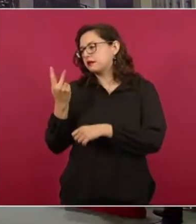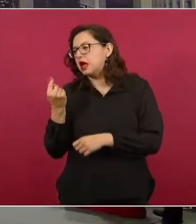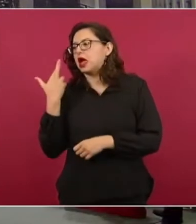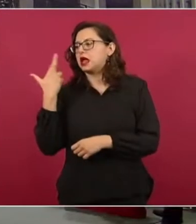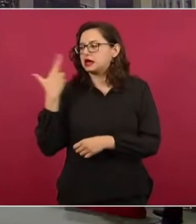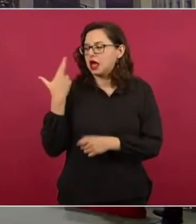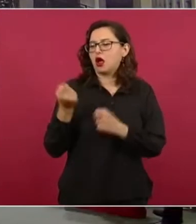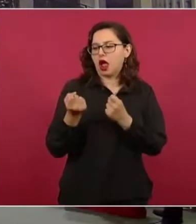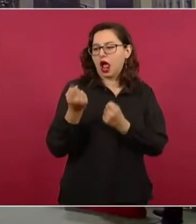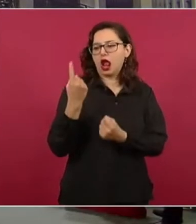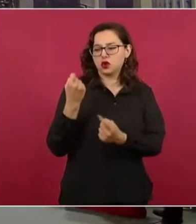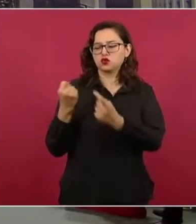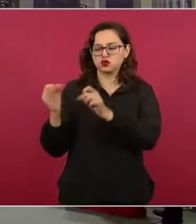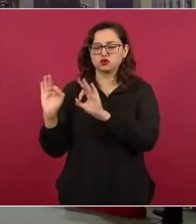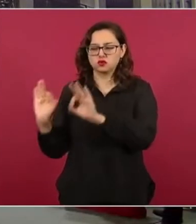comunicación